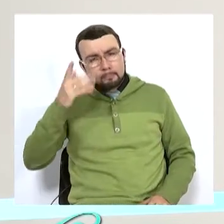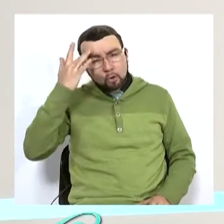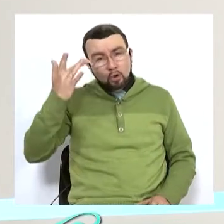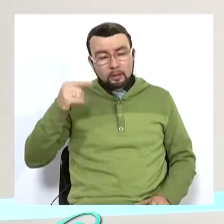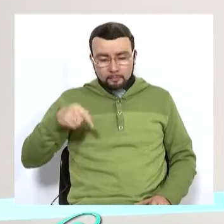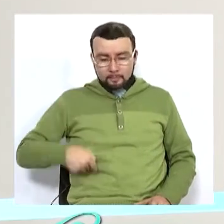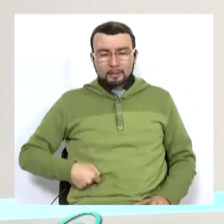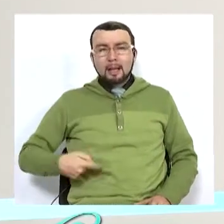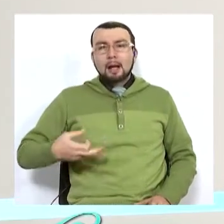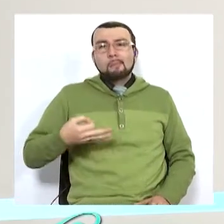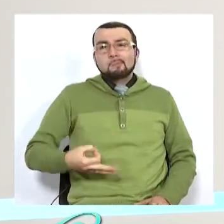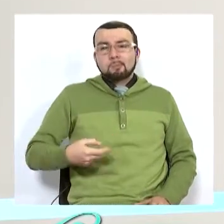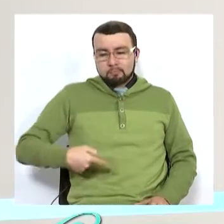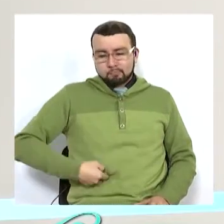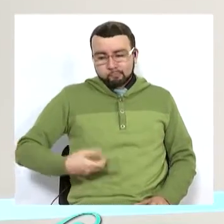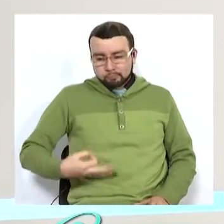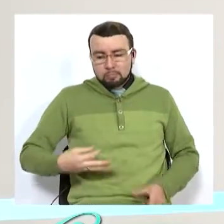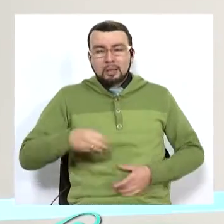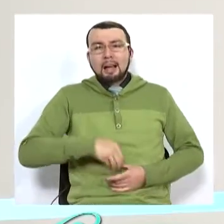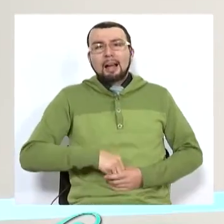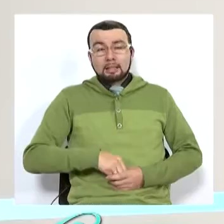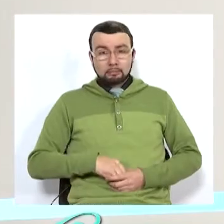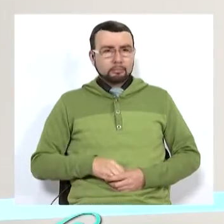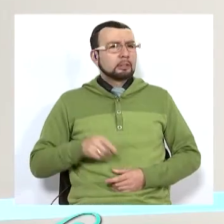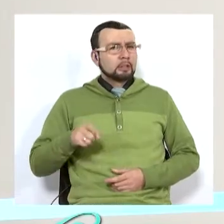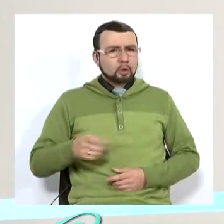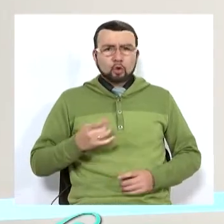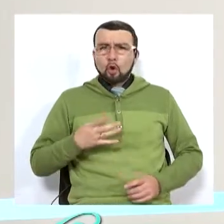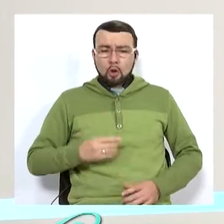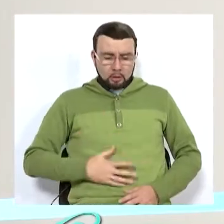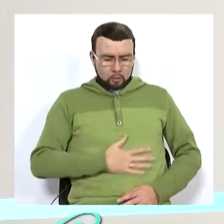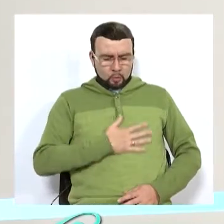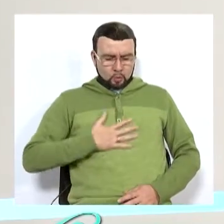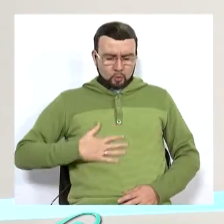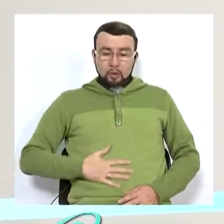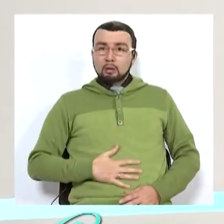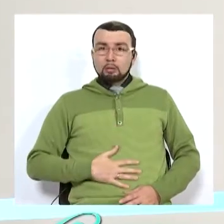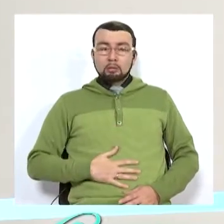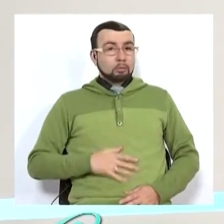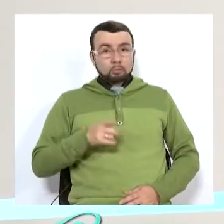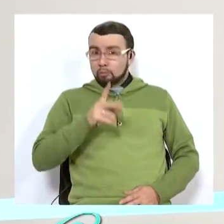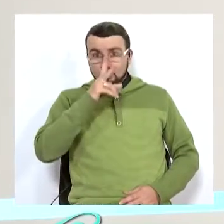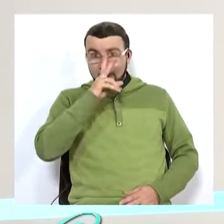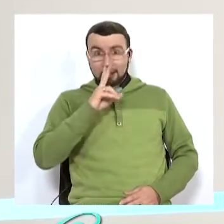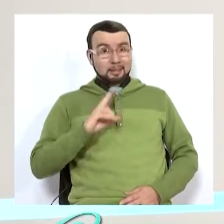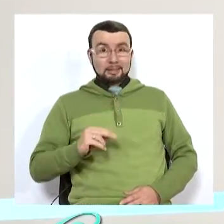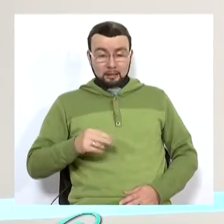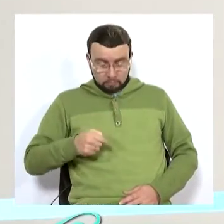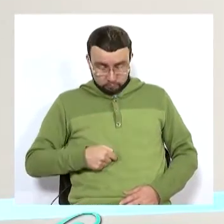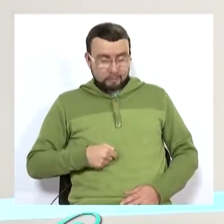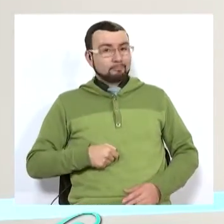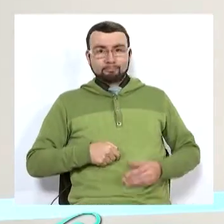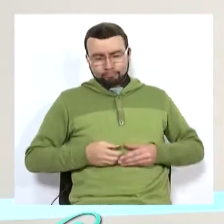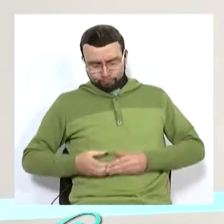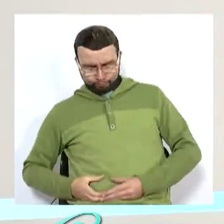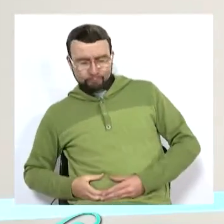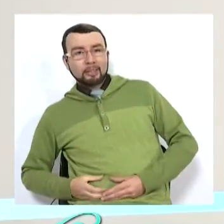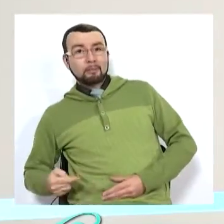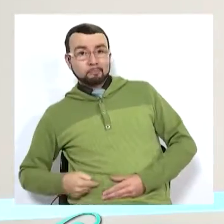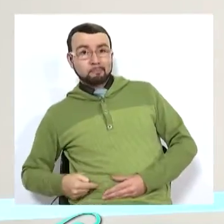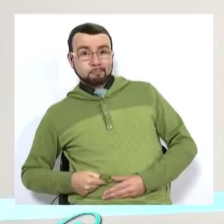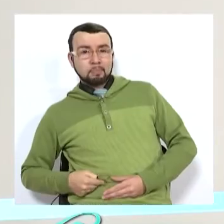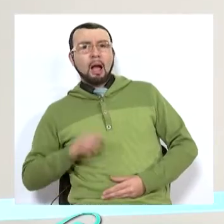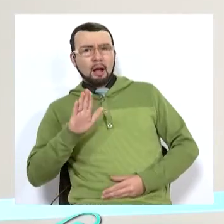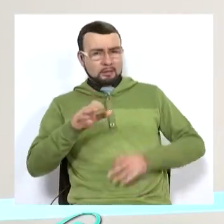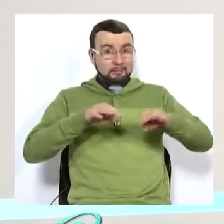biliares, por cálculos en la vesícula. Y todo el dolor era acá, no aparentemente donde está la vesícula y el hígado, que después de